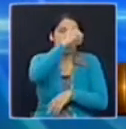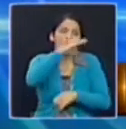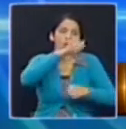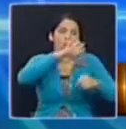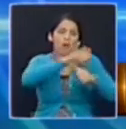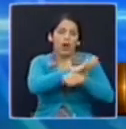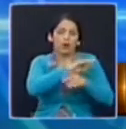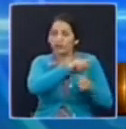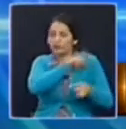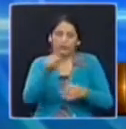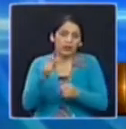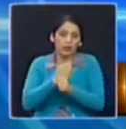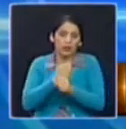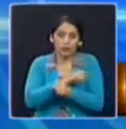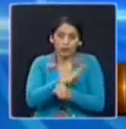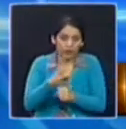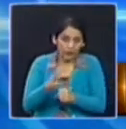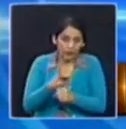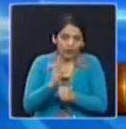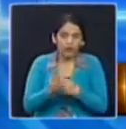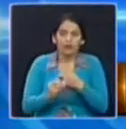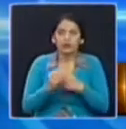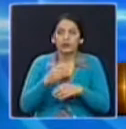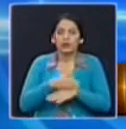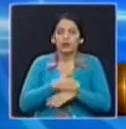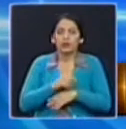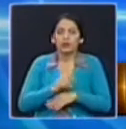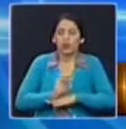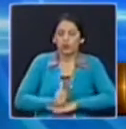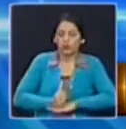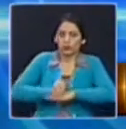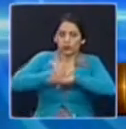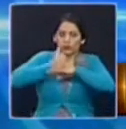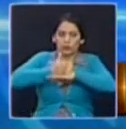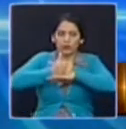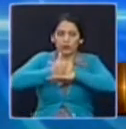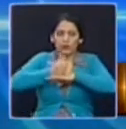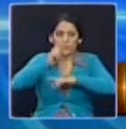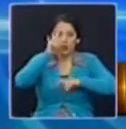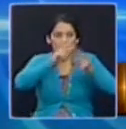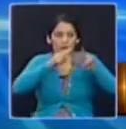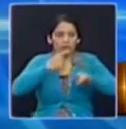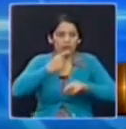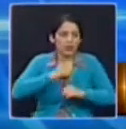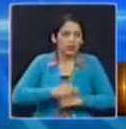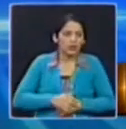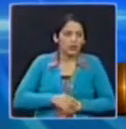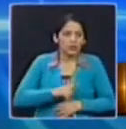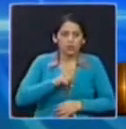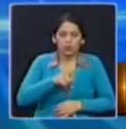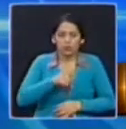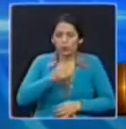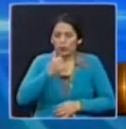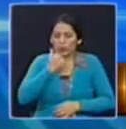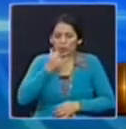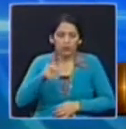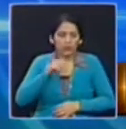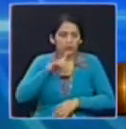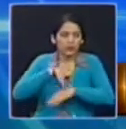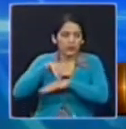no concurrir al trabajo, está dado? Entonces, ahí hay una discusión y un debate que tiene que